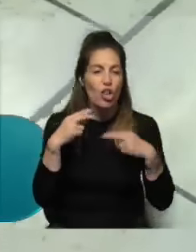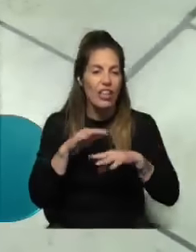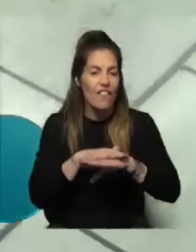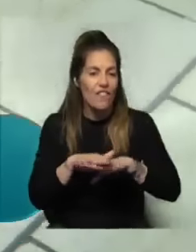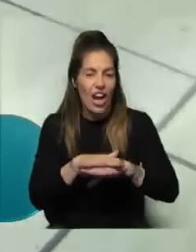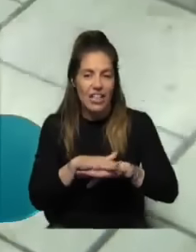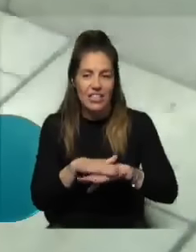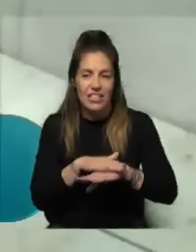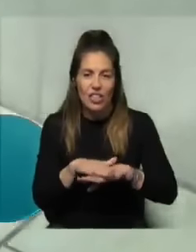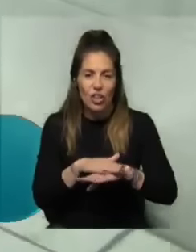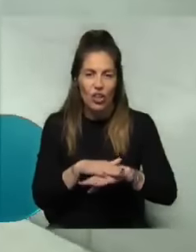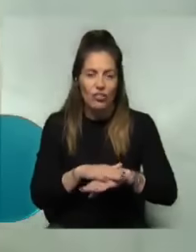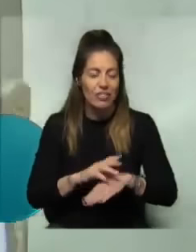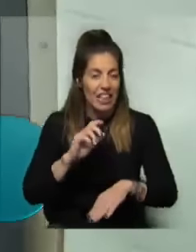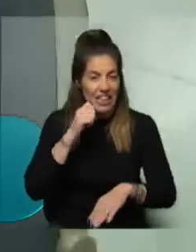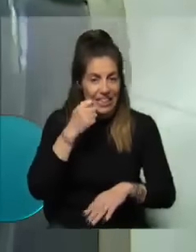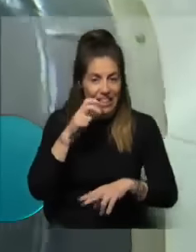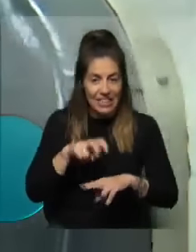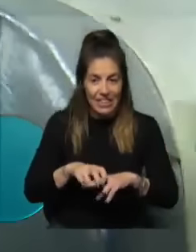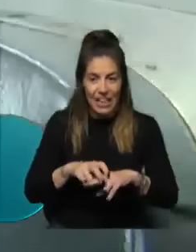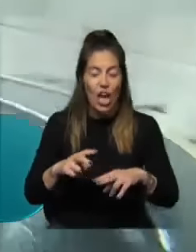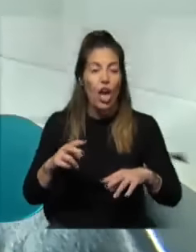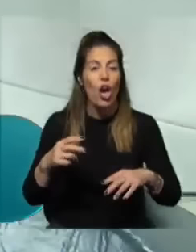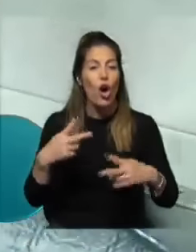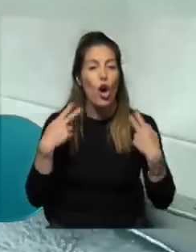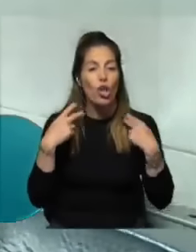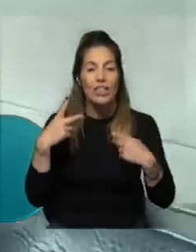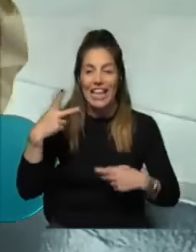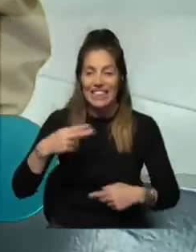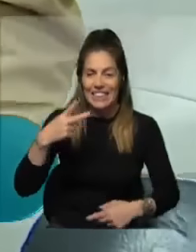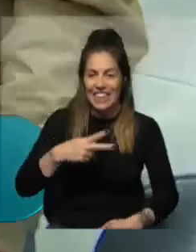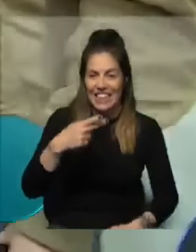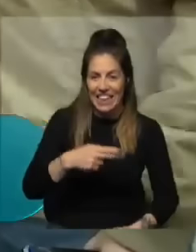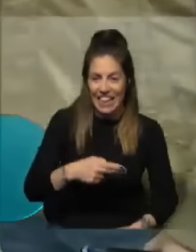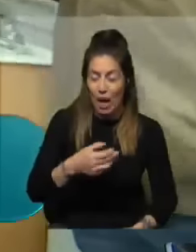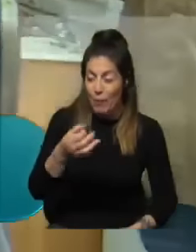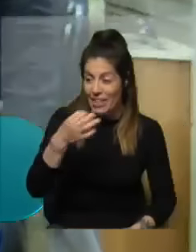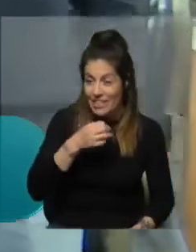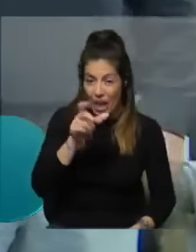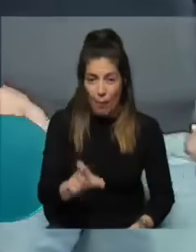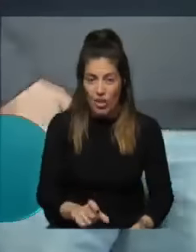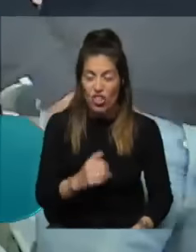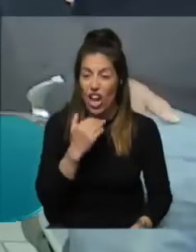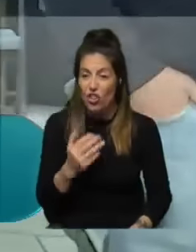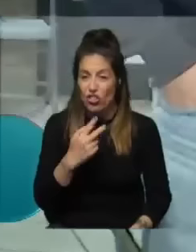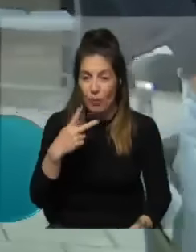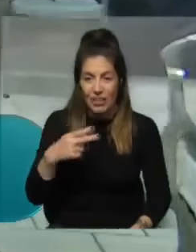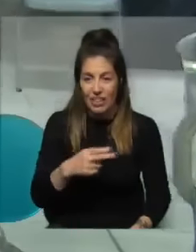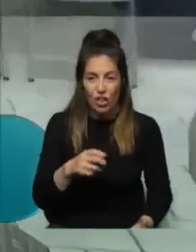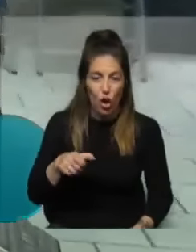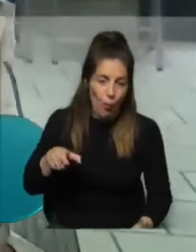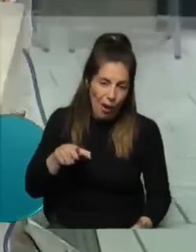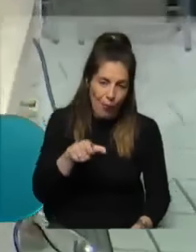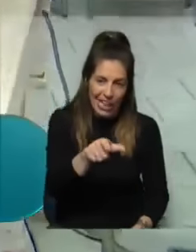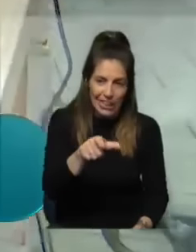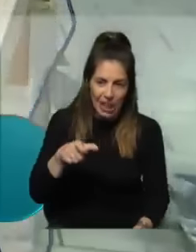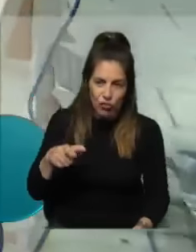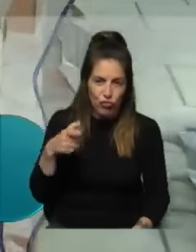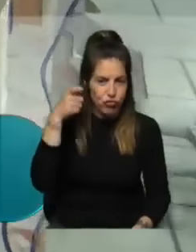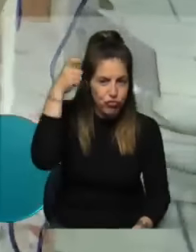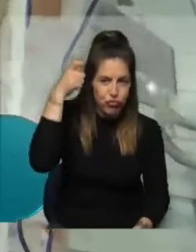los degradés, corte a tijera, que me están diciendo mucho que la gente no sabe usar la tijera ahora, cortan todo con máquina.